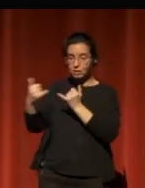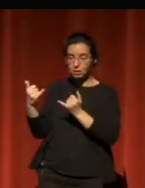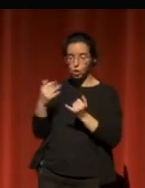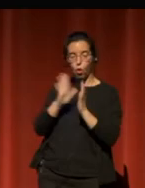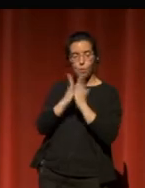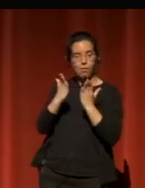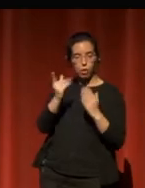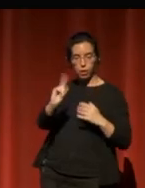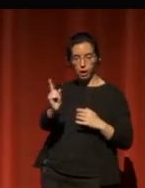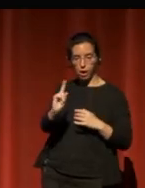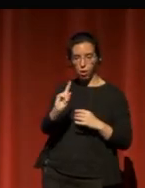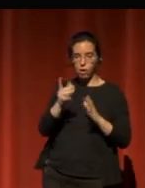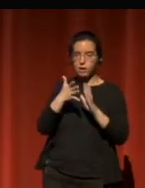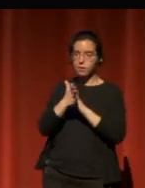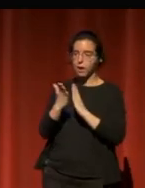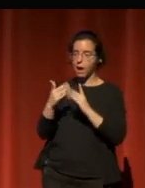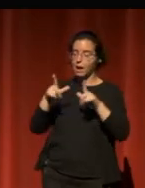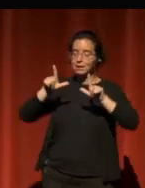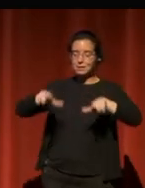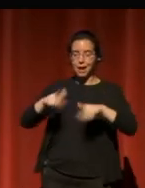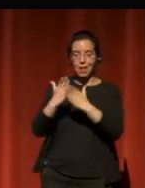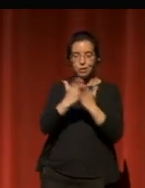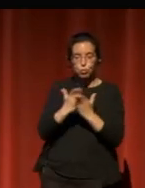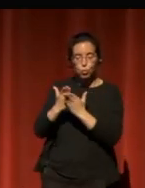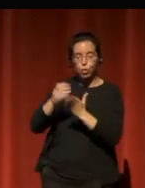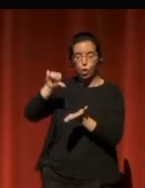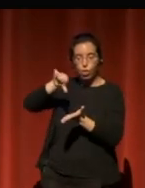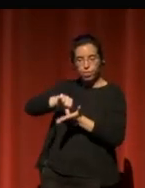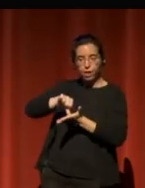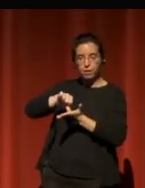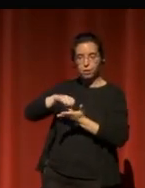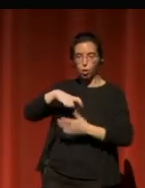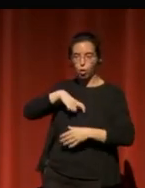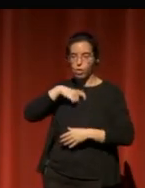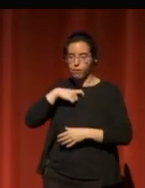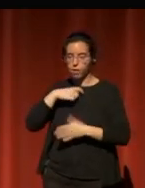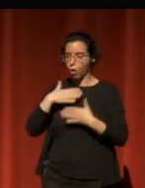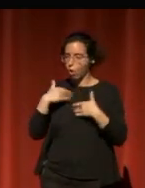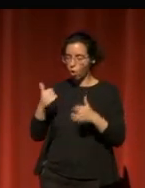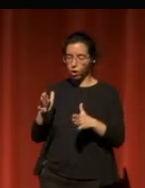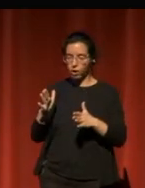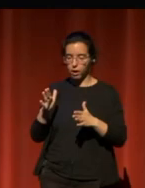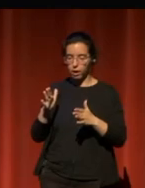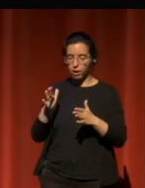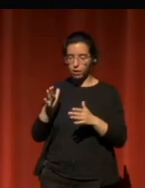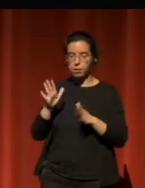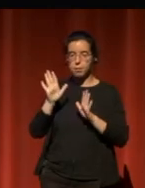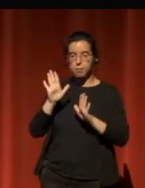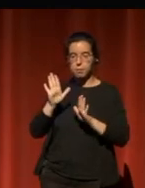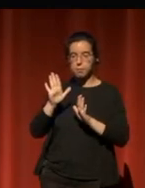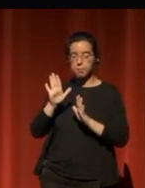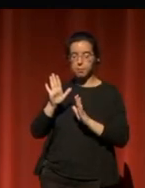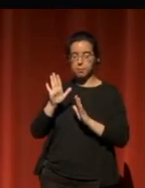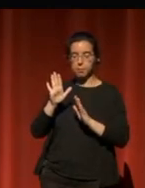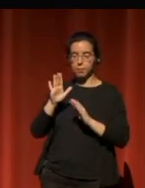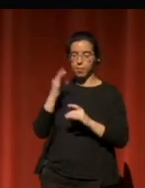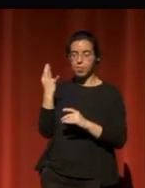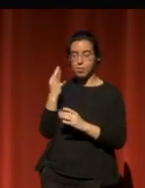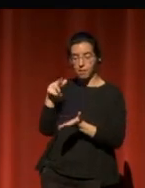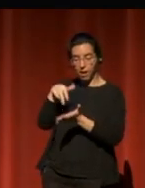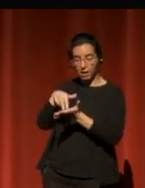Es una sala de estudio, es un centro cívico, es lo que quieras llamarle, pero no es una biblioteca. Entonces, quien ha de estar ahí,